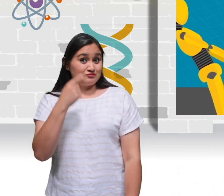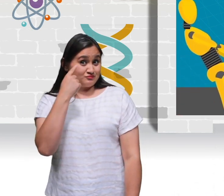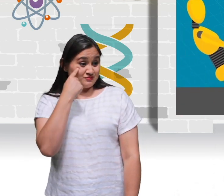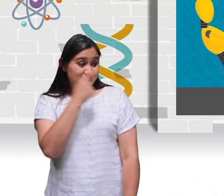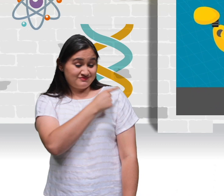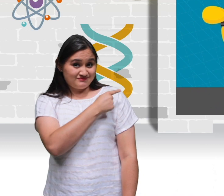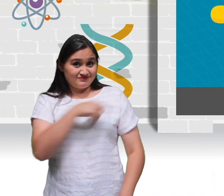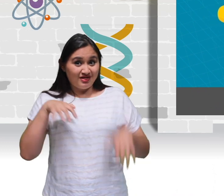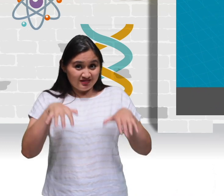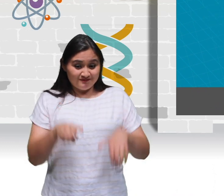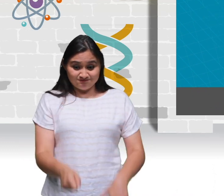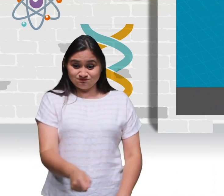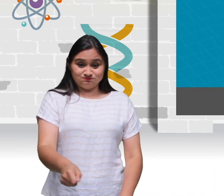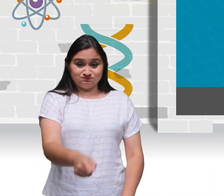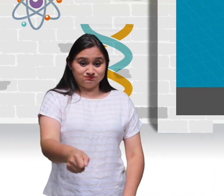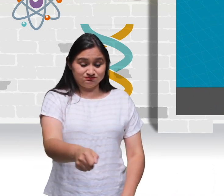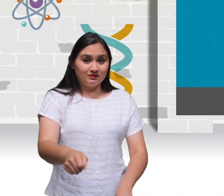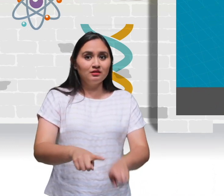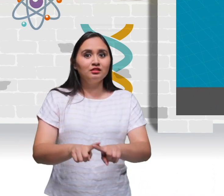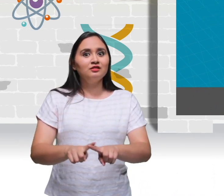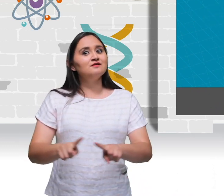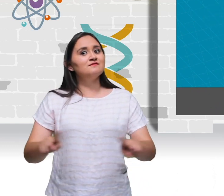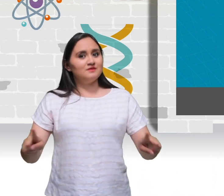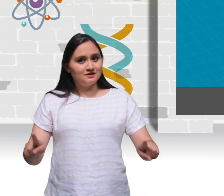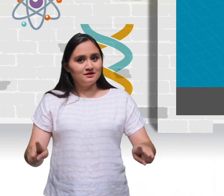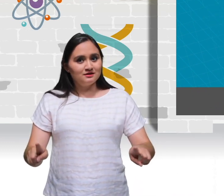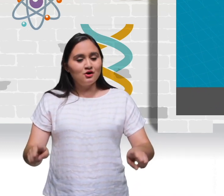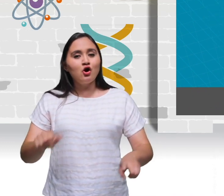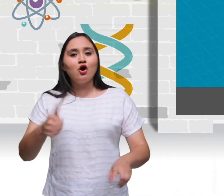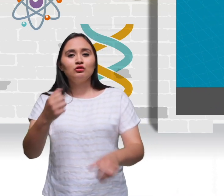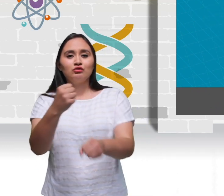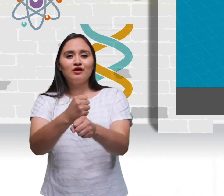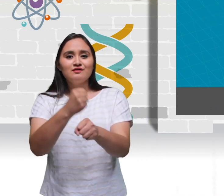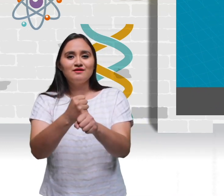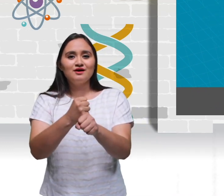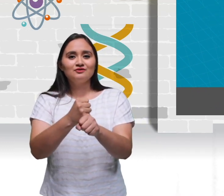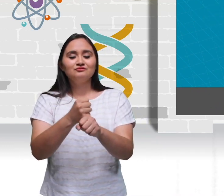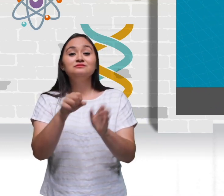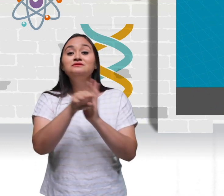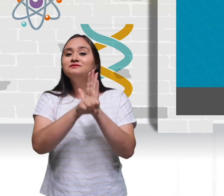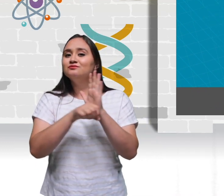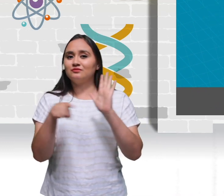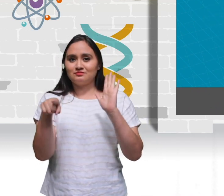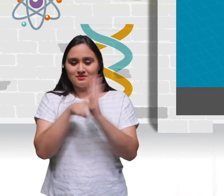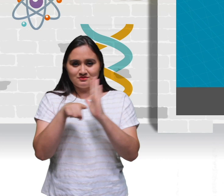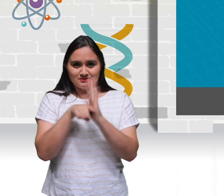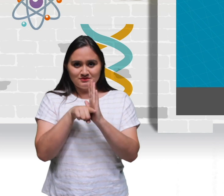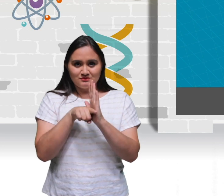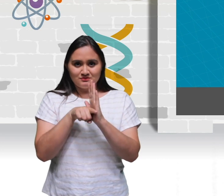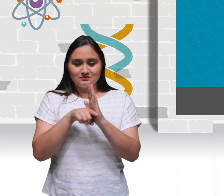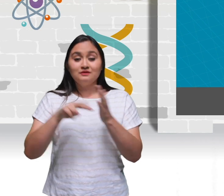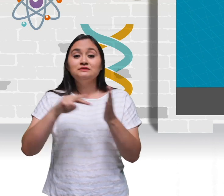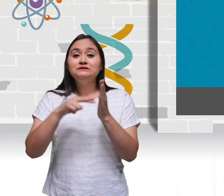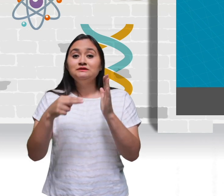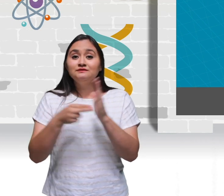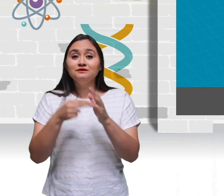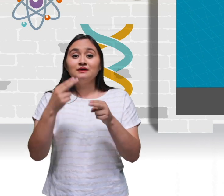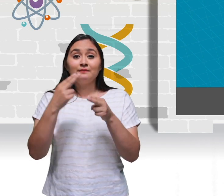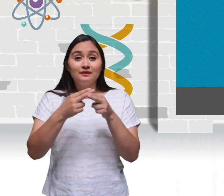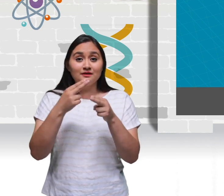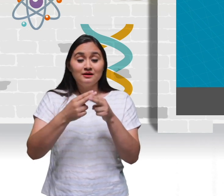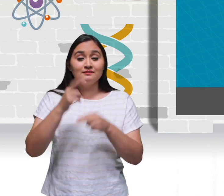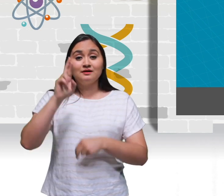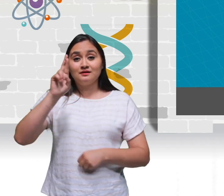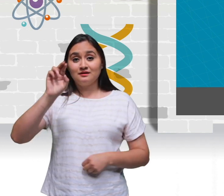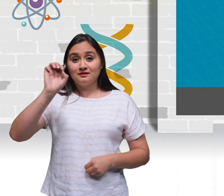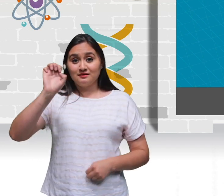misma dirección que el desplazamiento, pero de sentido contrario, realiza un trabajo negativo, lo que significa trabajo